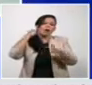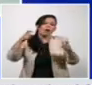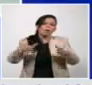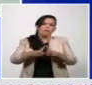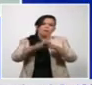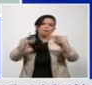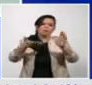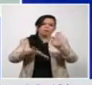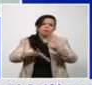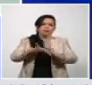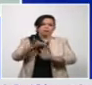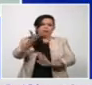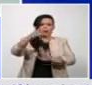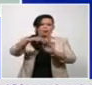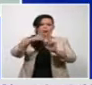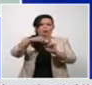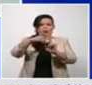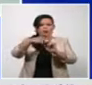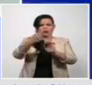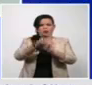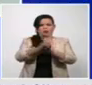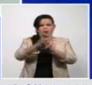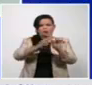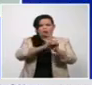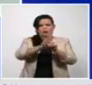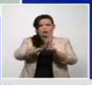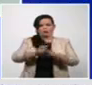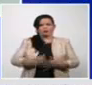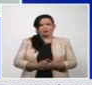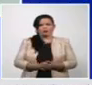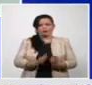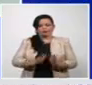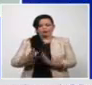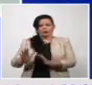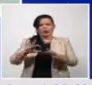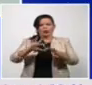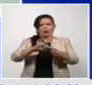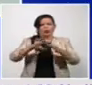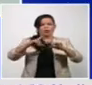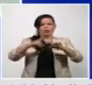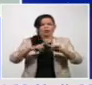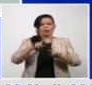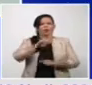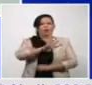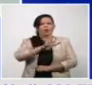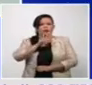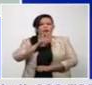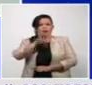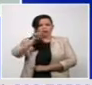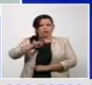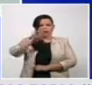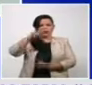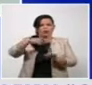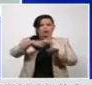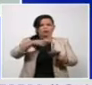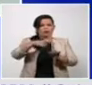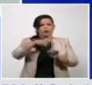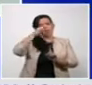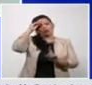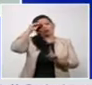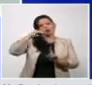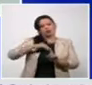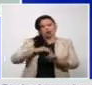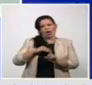En Guantánamo se confirman 44 casos autóctonos, que es elevado, pero que en comparación con el comportamiento que